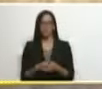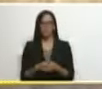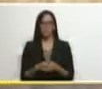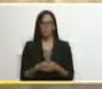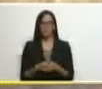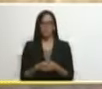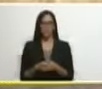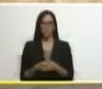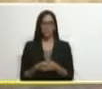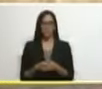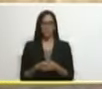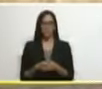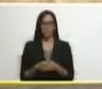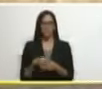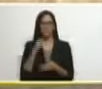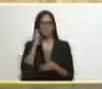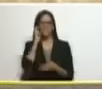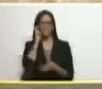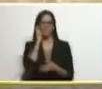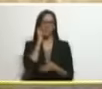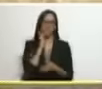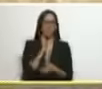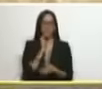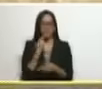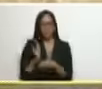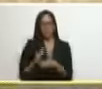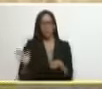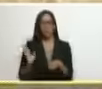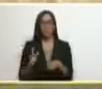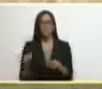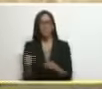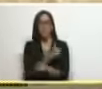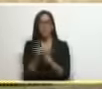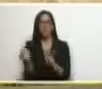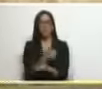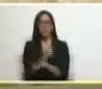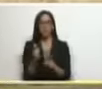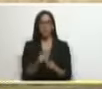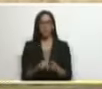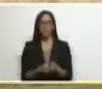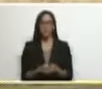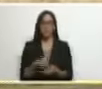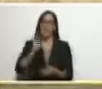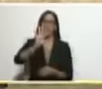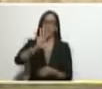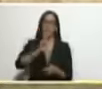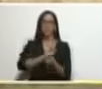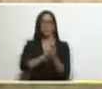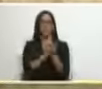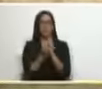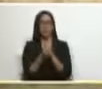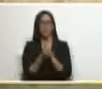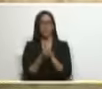Rapaz, racista, excluyente y violenta. El quinto referéndum.